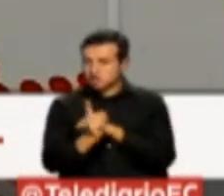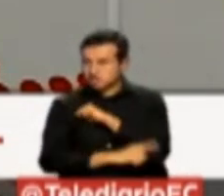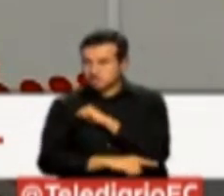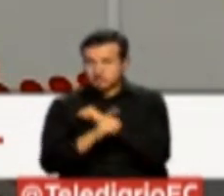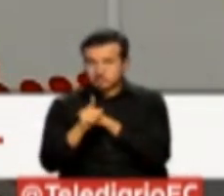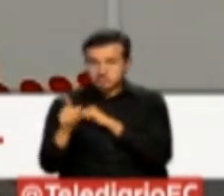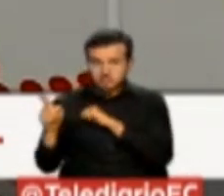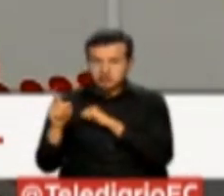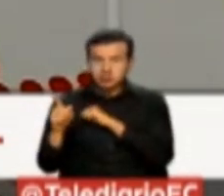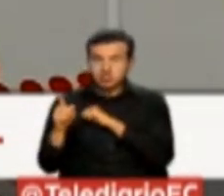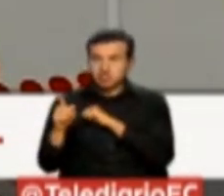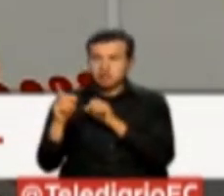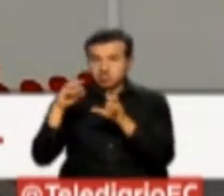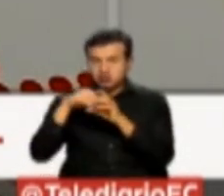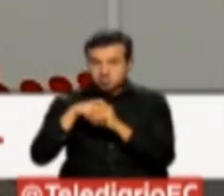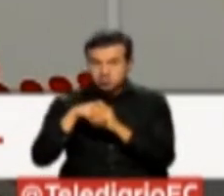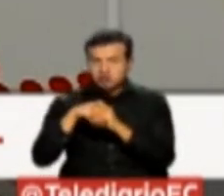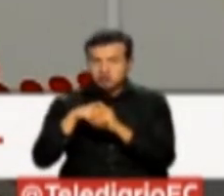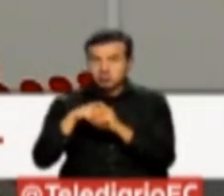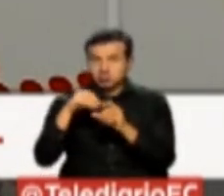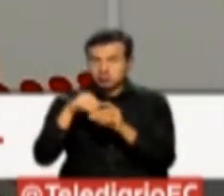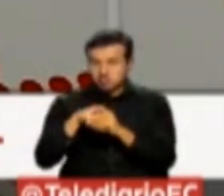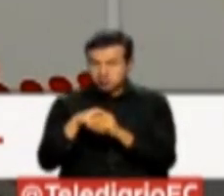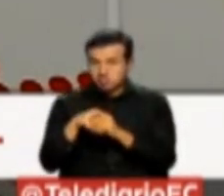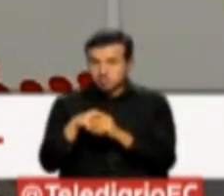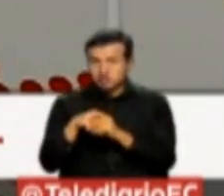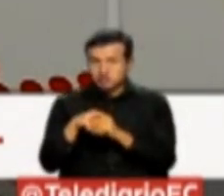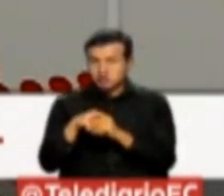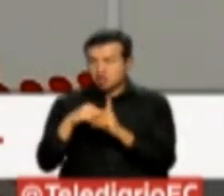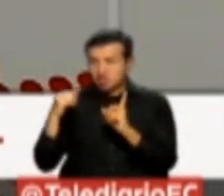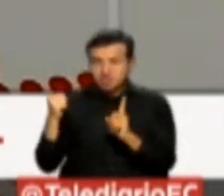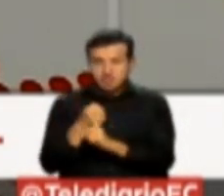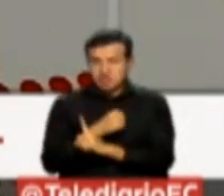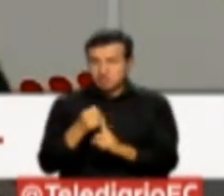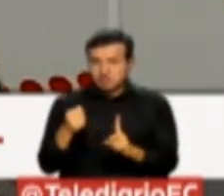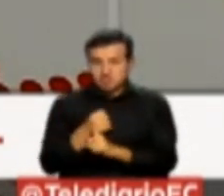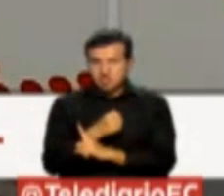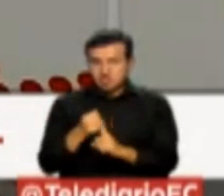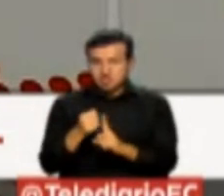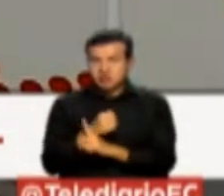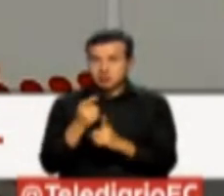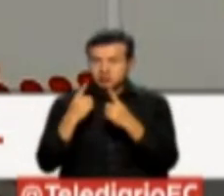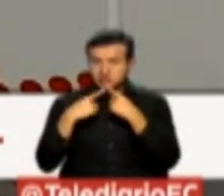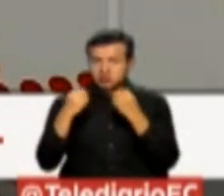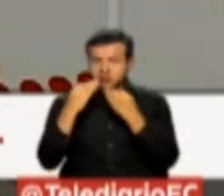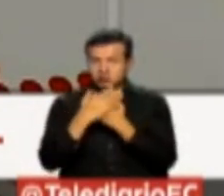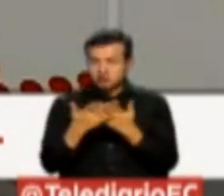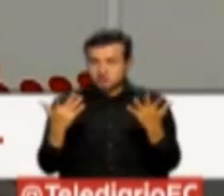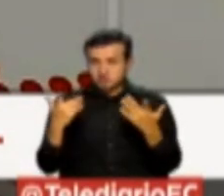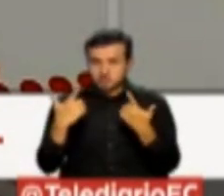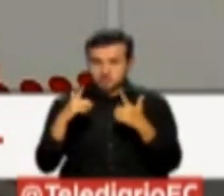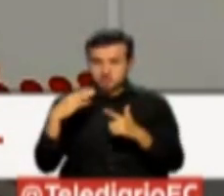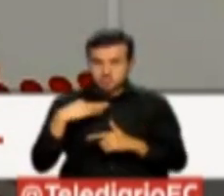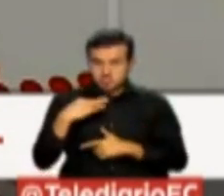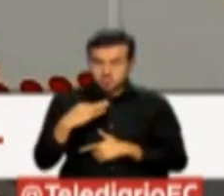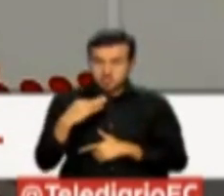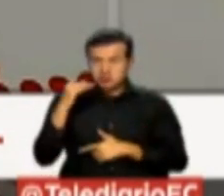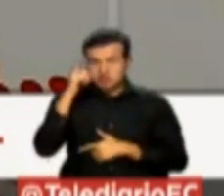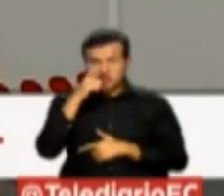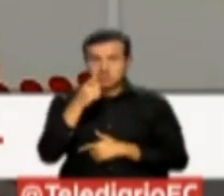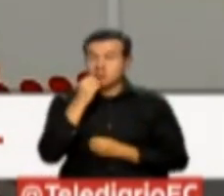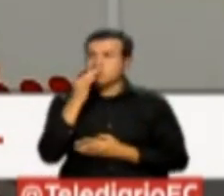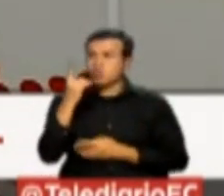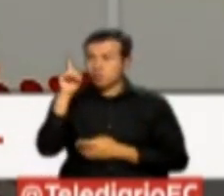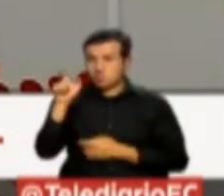los comentarios dichos dentro de la agresión, que ya fueron transmitidos en la versión libre voluntaria en la Fiscalía,